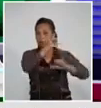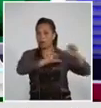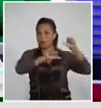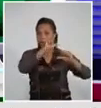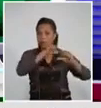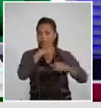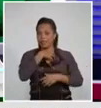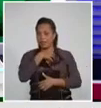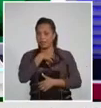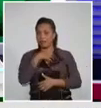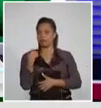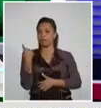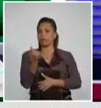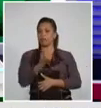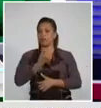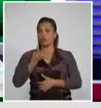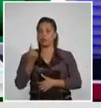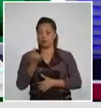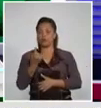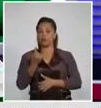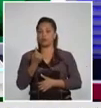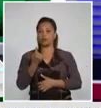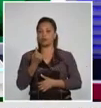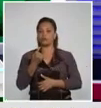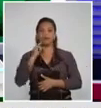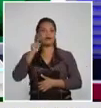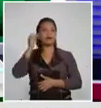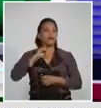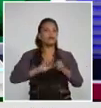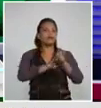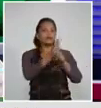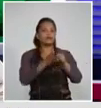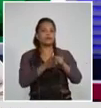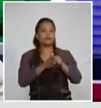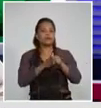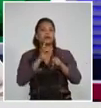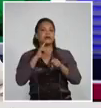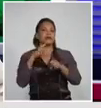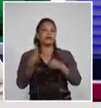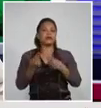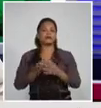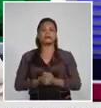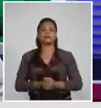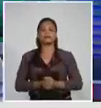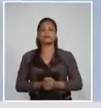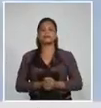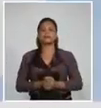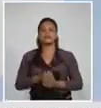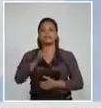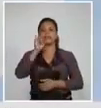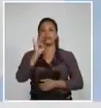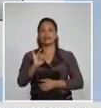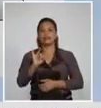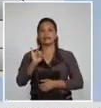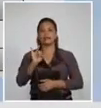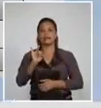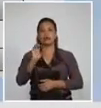red en función del diagnóstico de la COVID, permitió el diagnóstico de